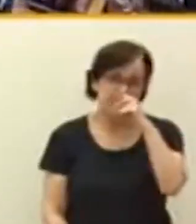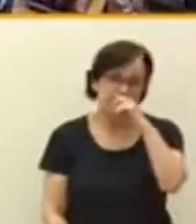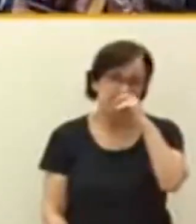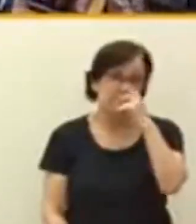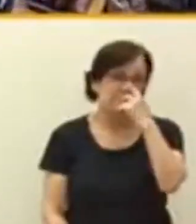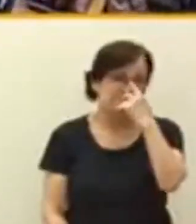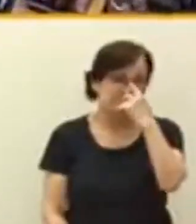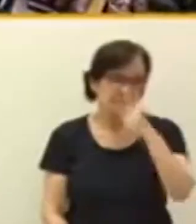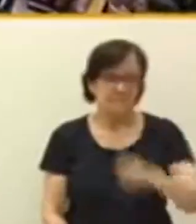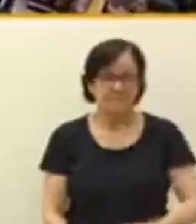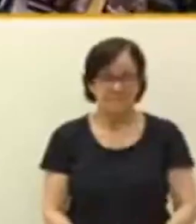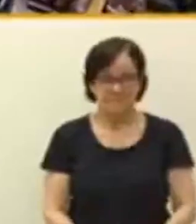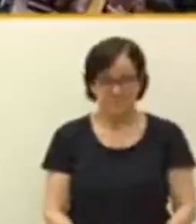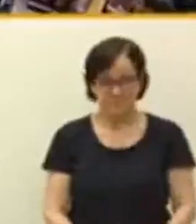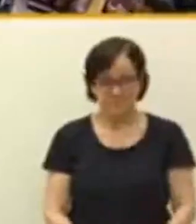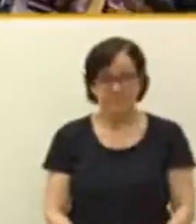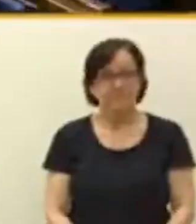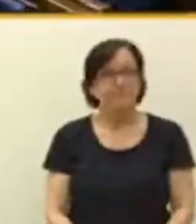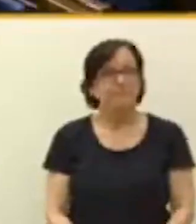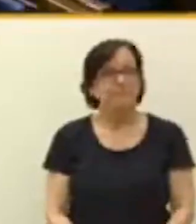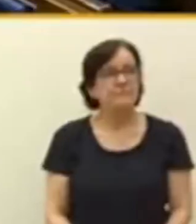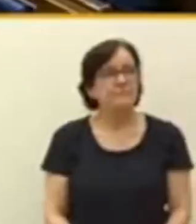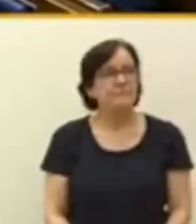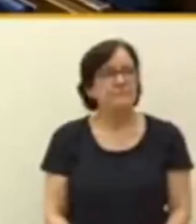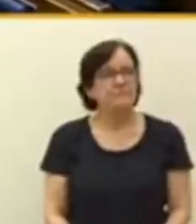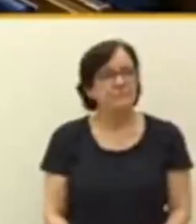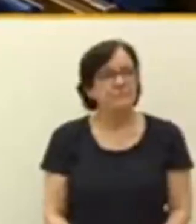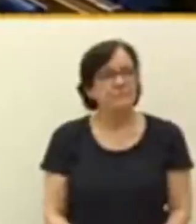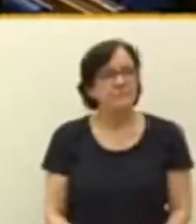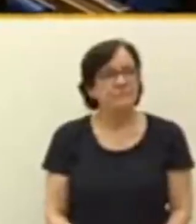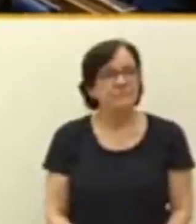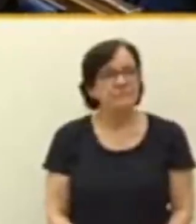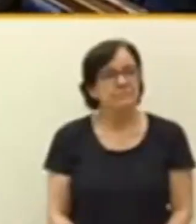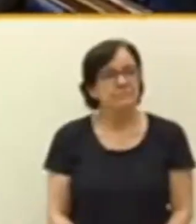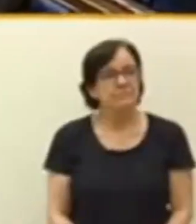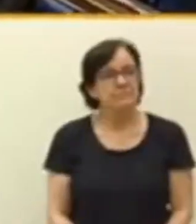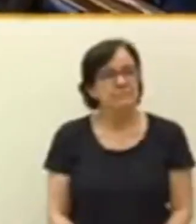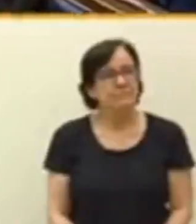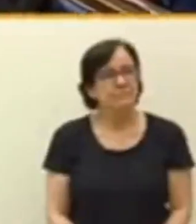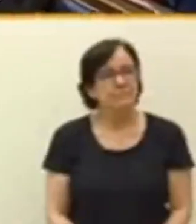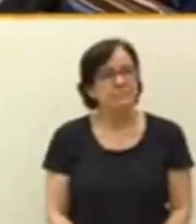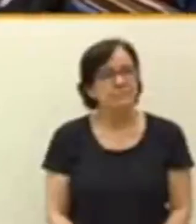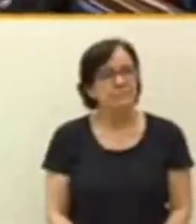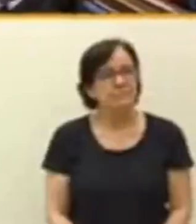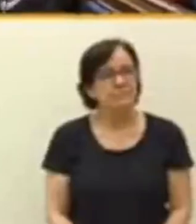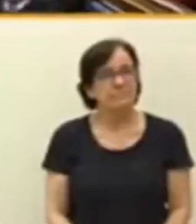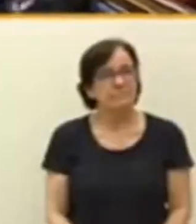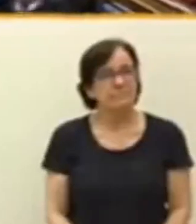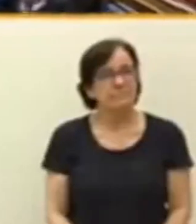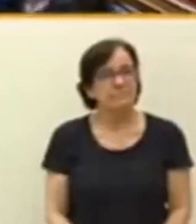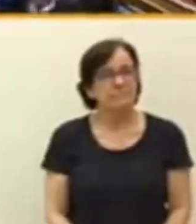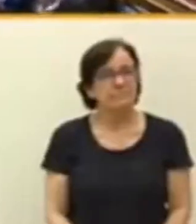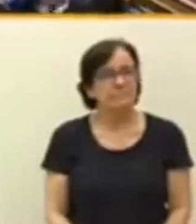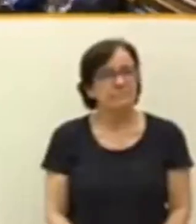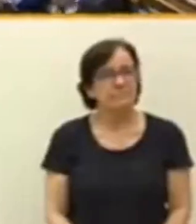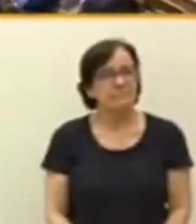instituciones españolas. Y es que hay que reconocer que pocos presidentes de otros estados solicitan hacer un discurso desde el Congreso de los Diputados